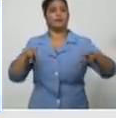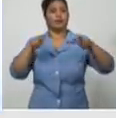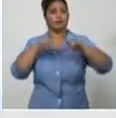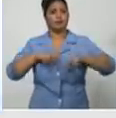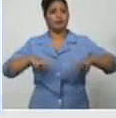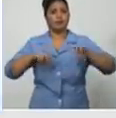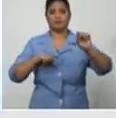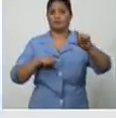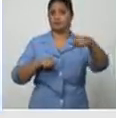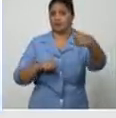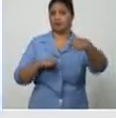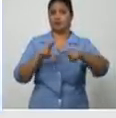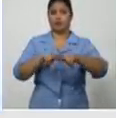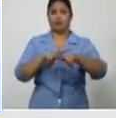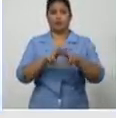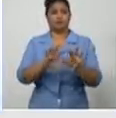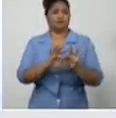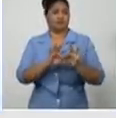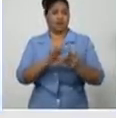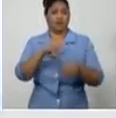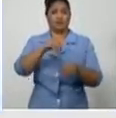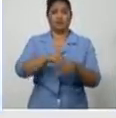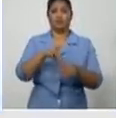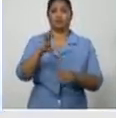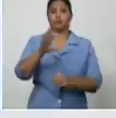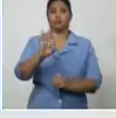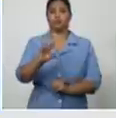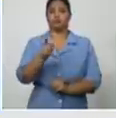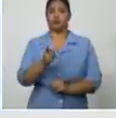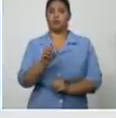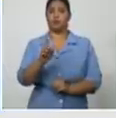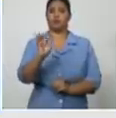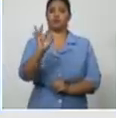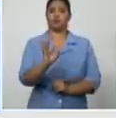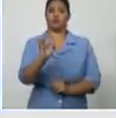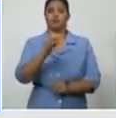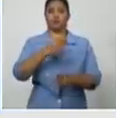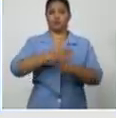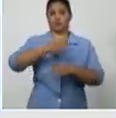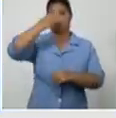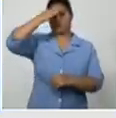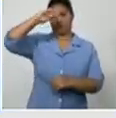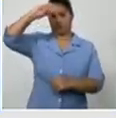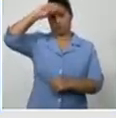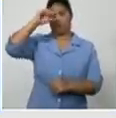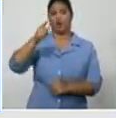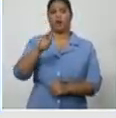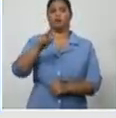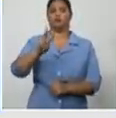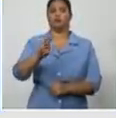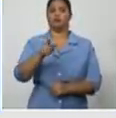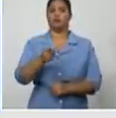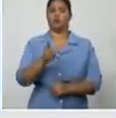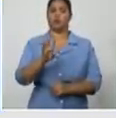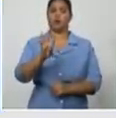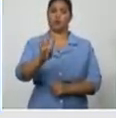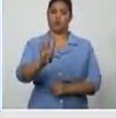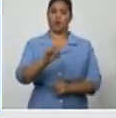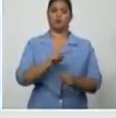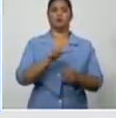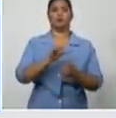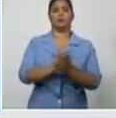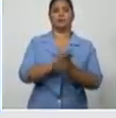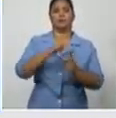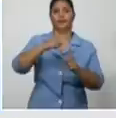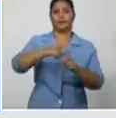el 38,1%, Santiago de Cuba con el 12,4%, Matanzas,